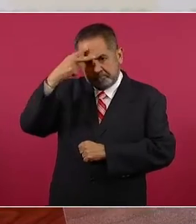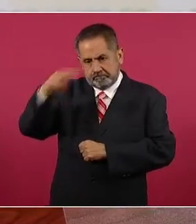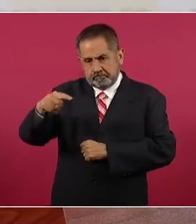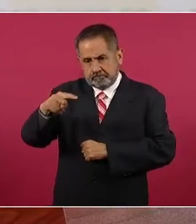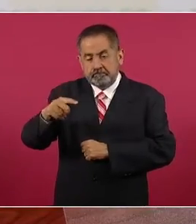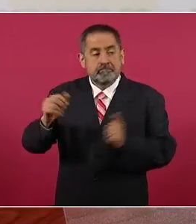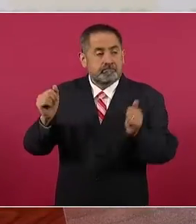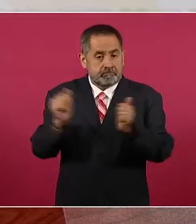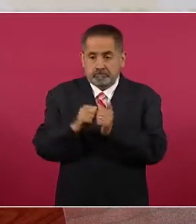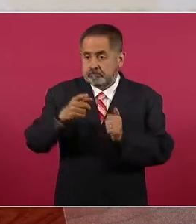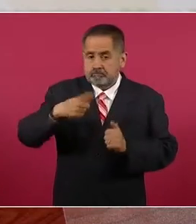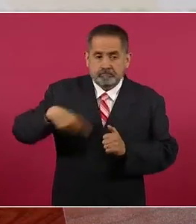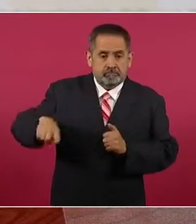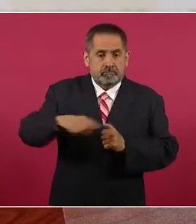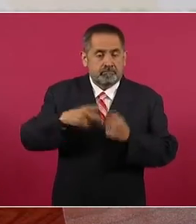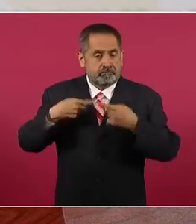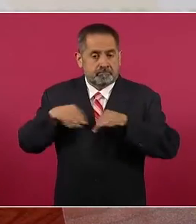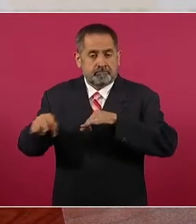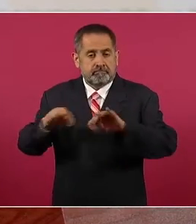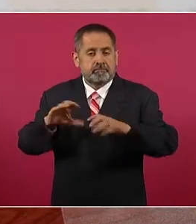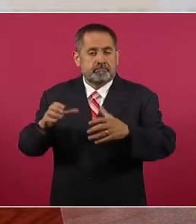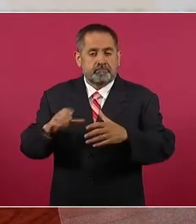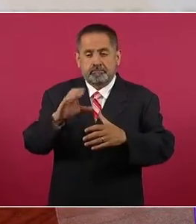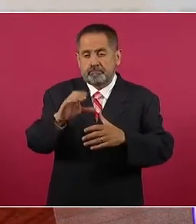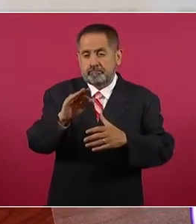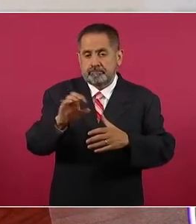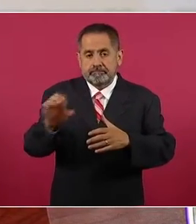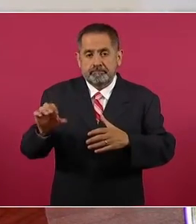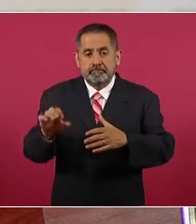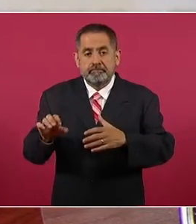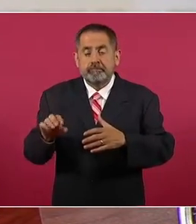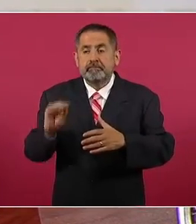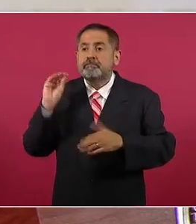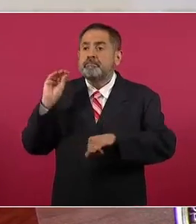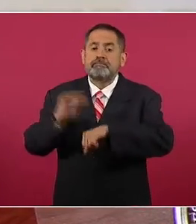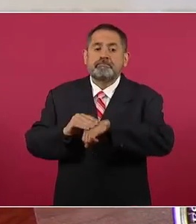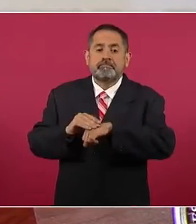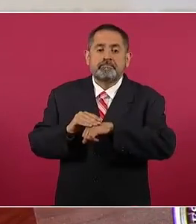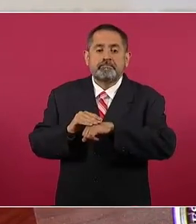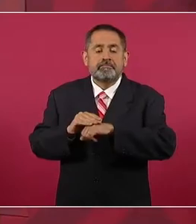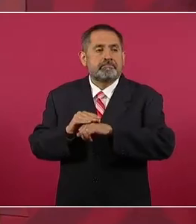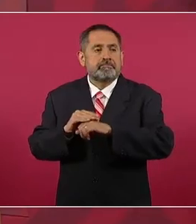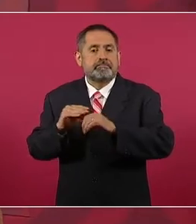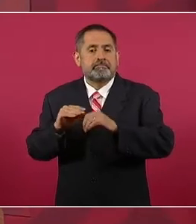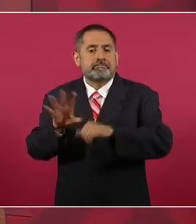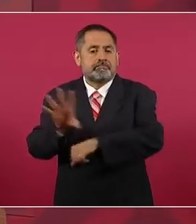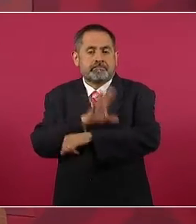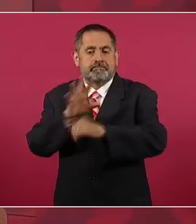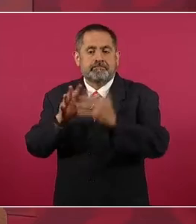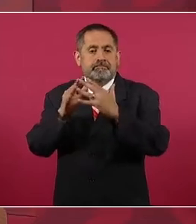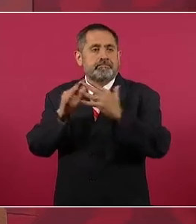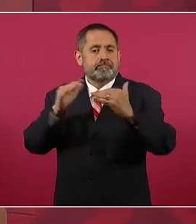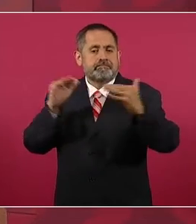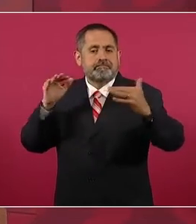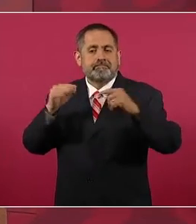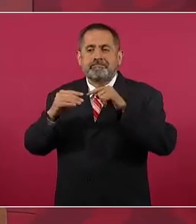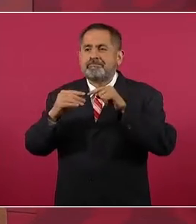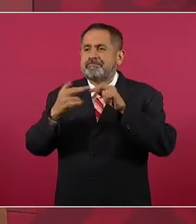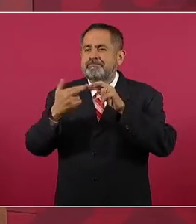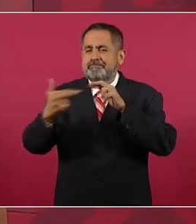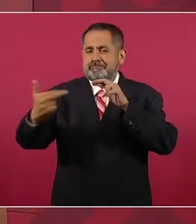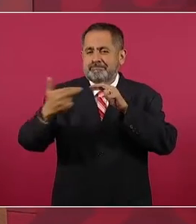los trabajadores de la Comisión Federal, se electrificó todo el país, se